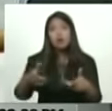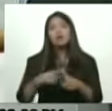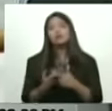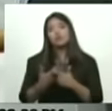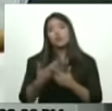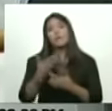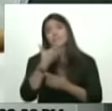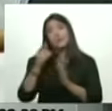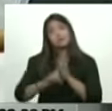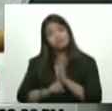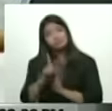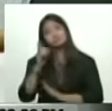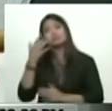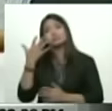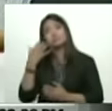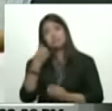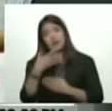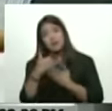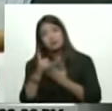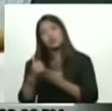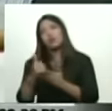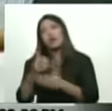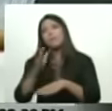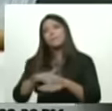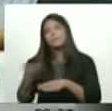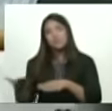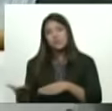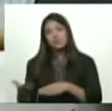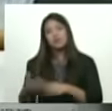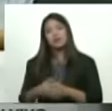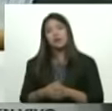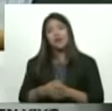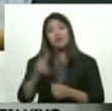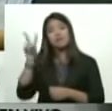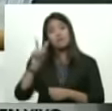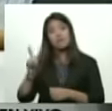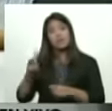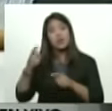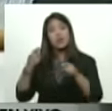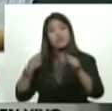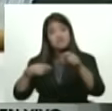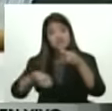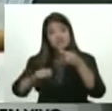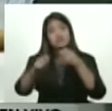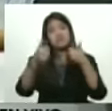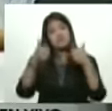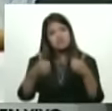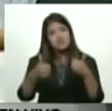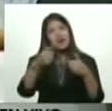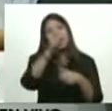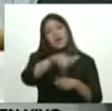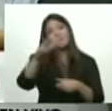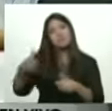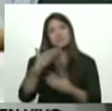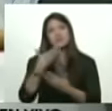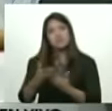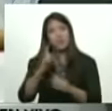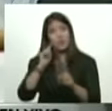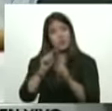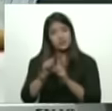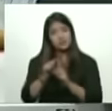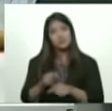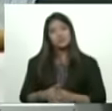contribuir enormemente para que el producto final, el producto venezolano, llegue con calidad a nuestros clientes, que